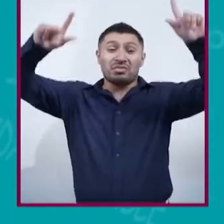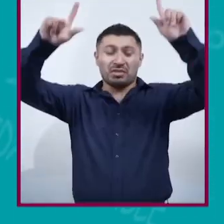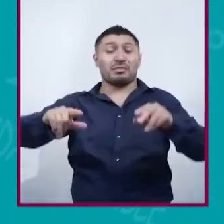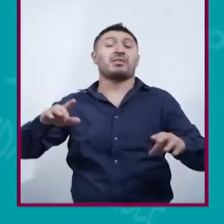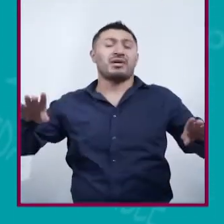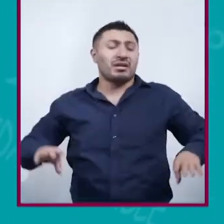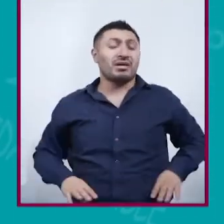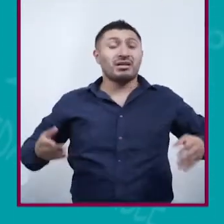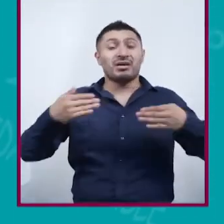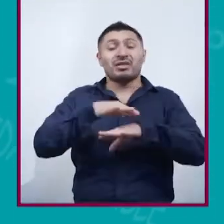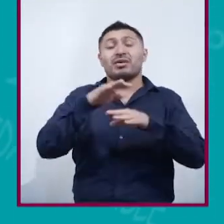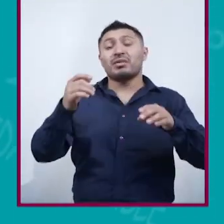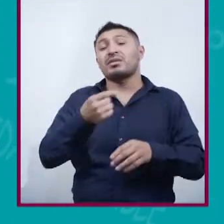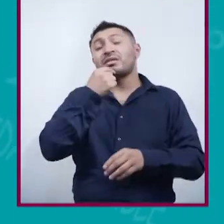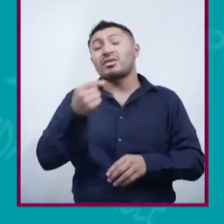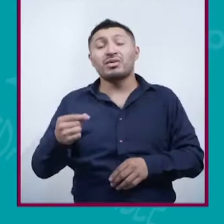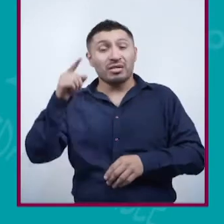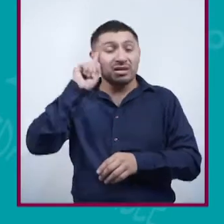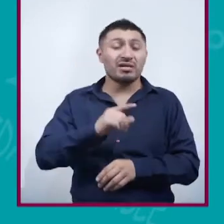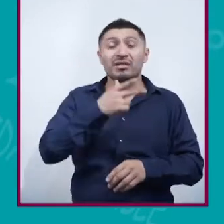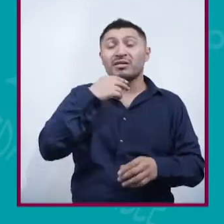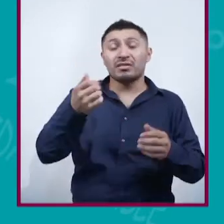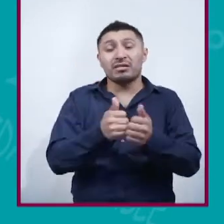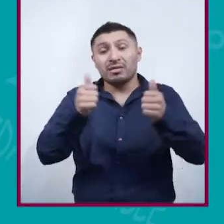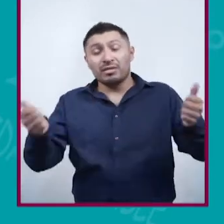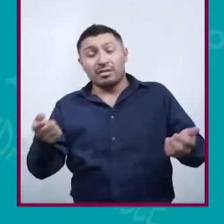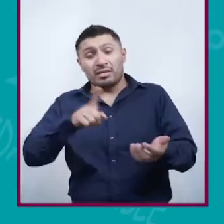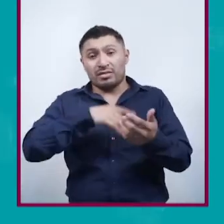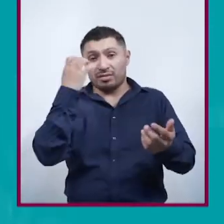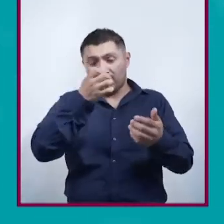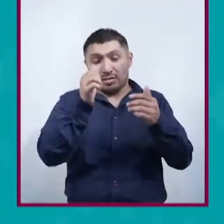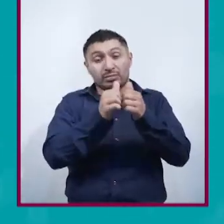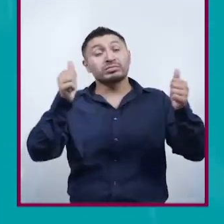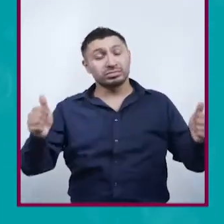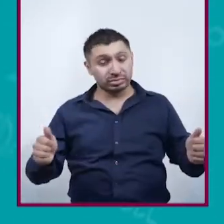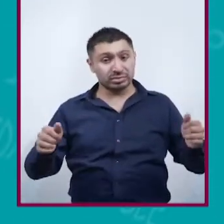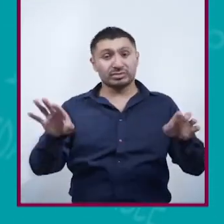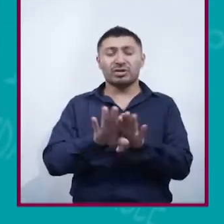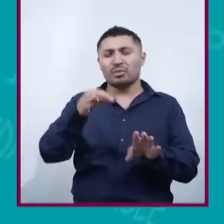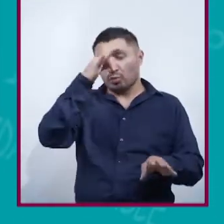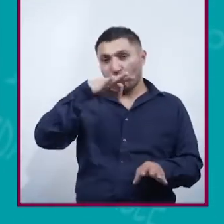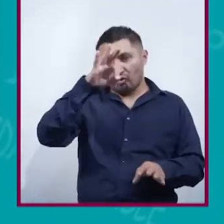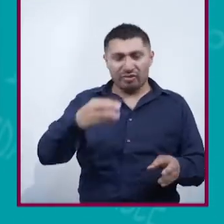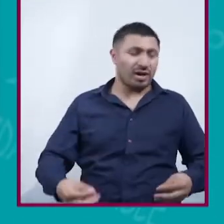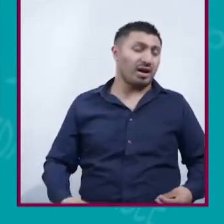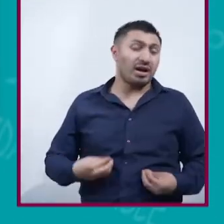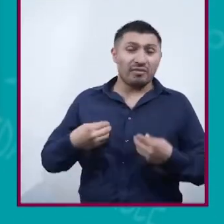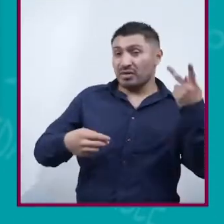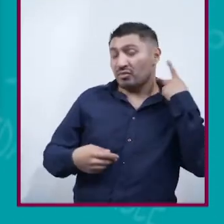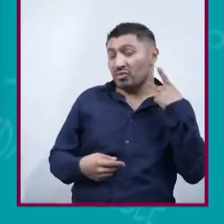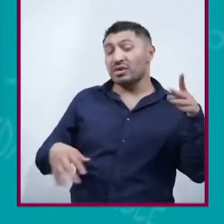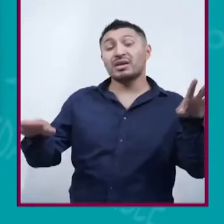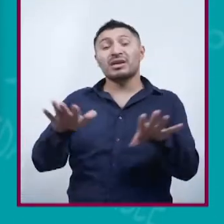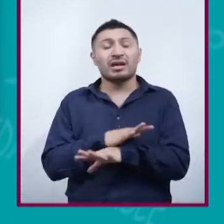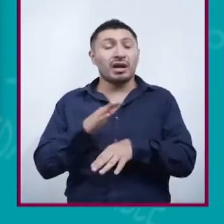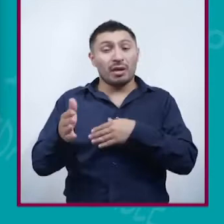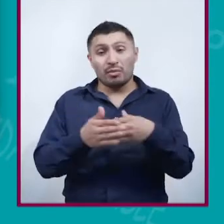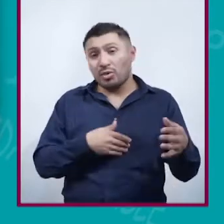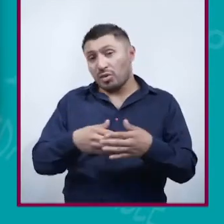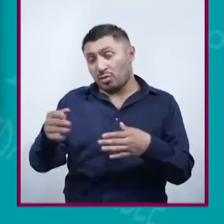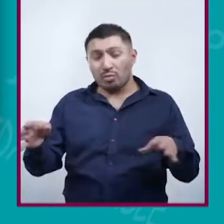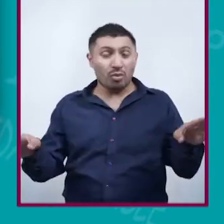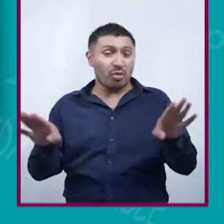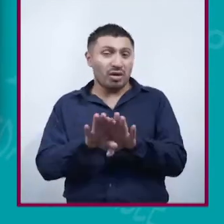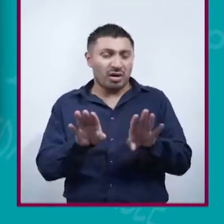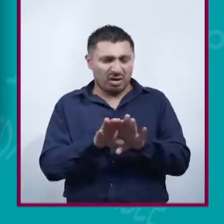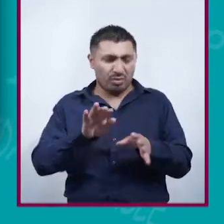ocio, detalles sobre la separación de niños y niñas en las escuelas, cómo eran las fiestas, la vida política, los cambios de moda,